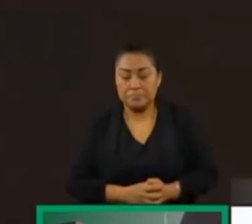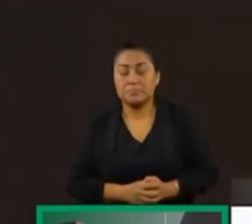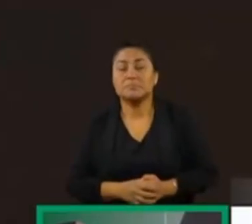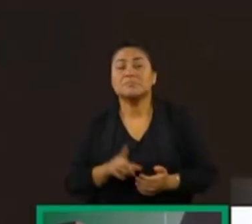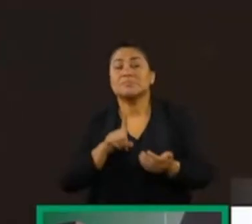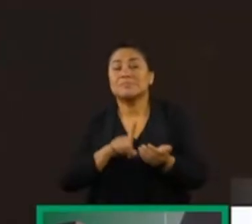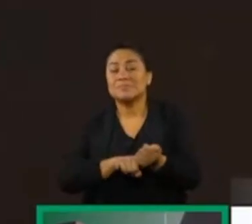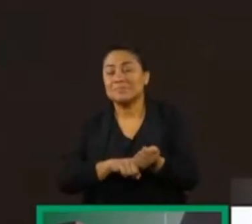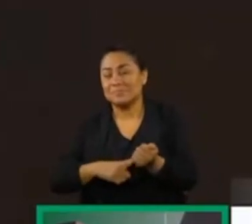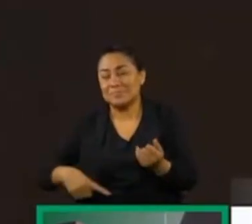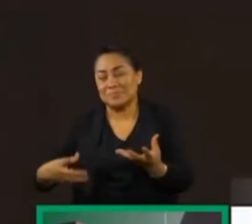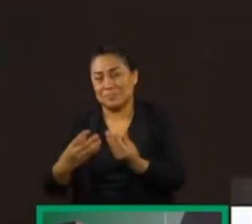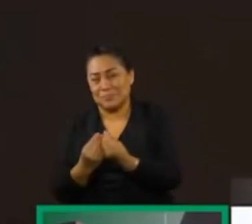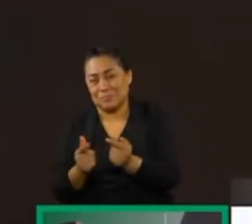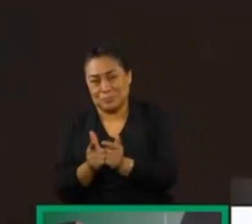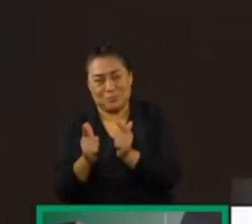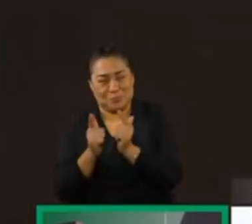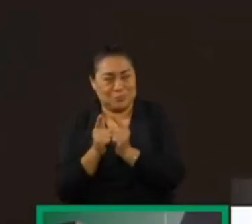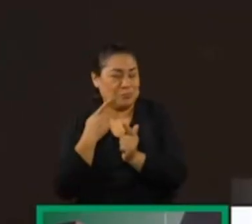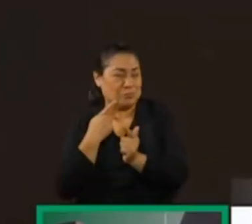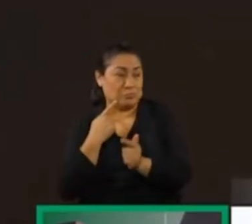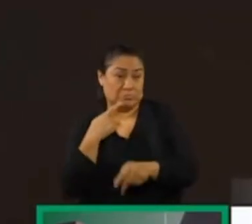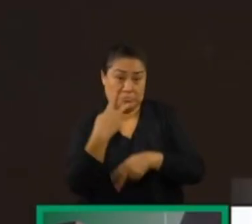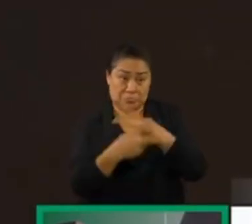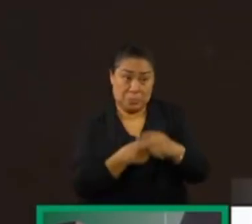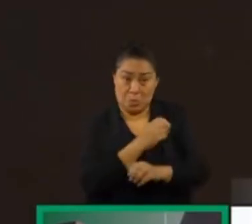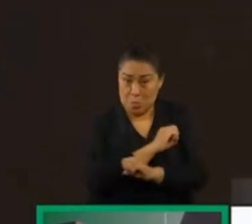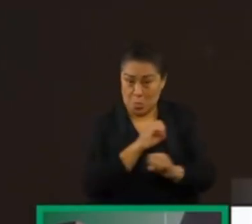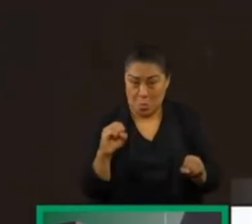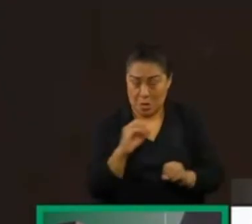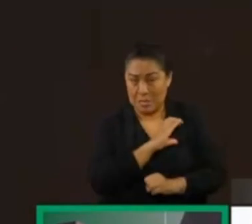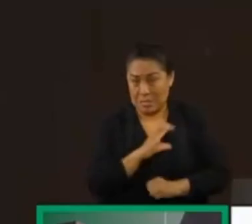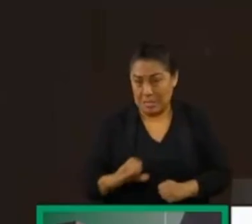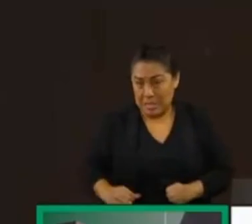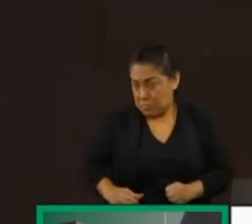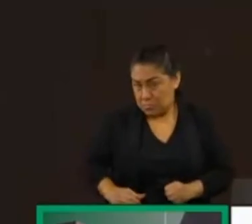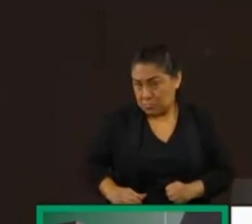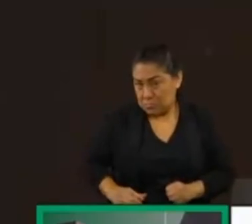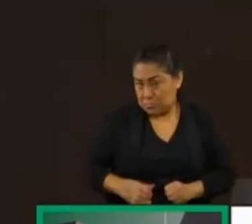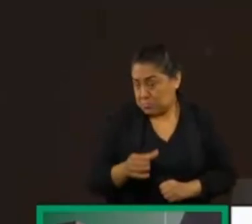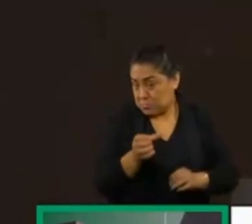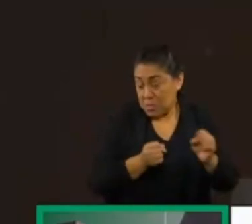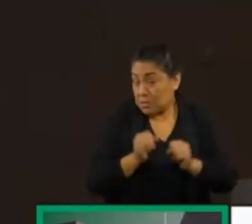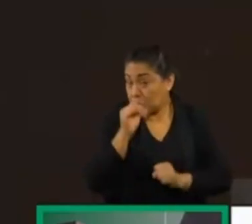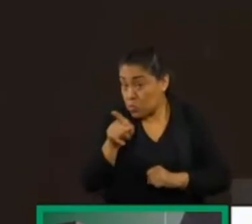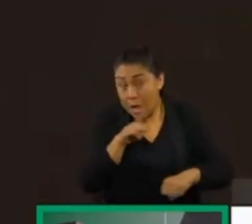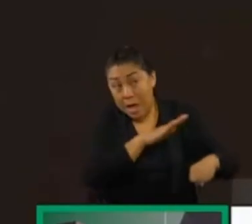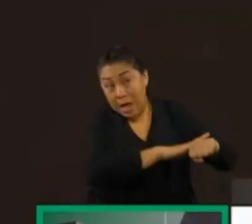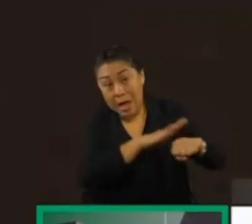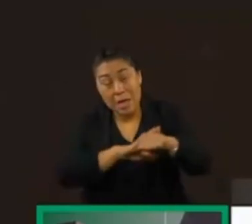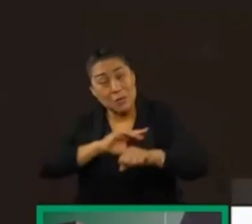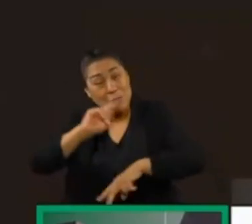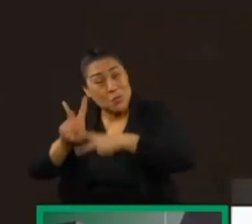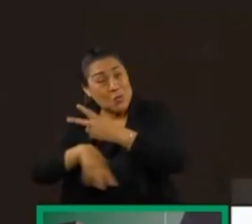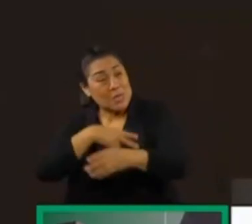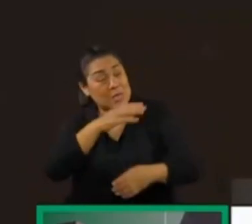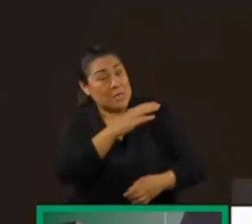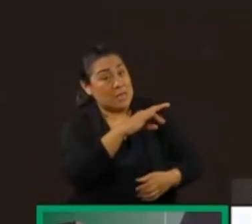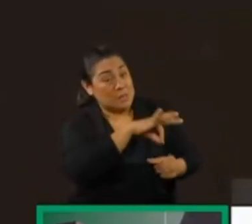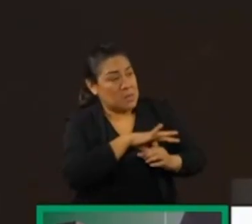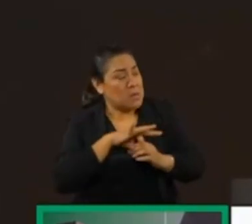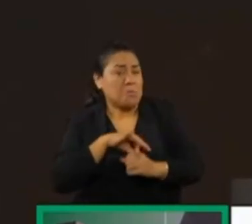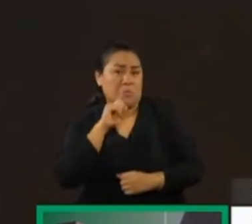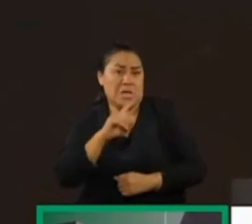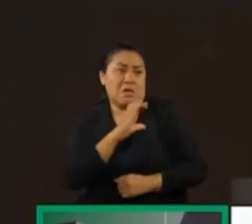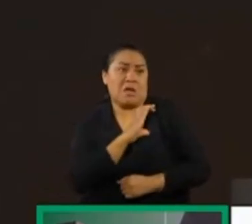de la oposición, más allá de que no participaban como partido político, se negaron a presentar candidatos. Se negaron. Si tú llamas a no votar, pues ¿cómo esperas que haya candidatos que